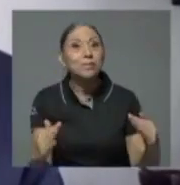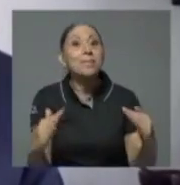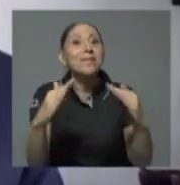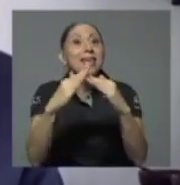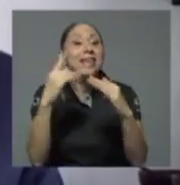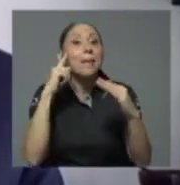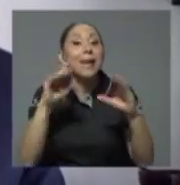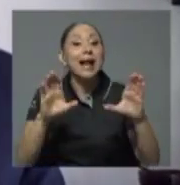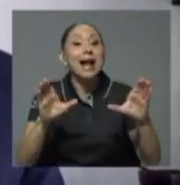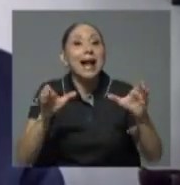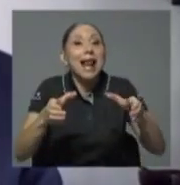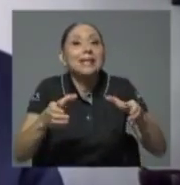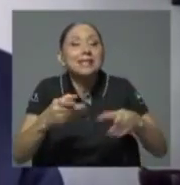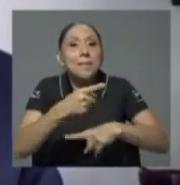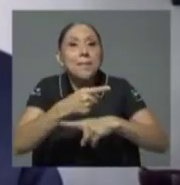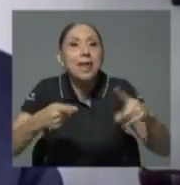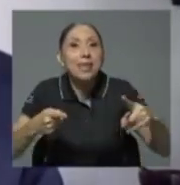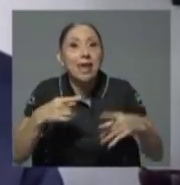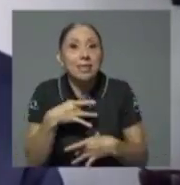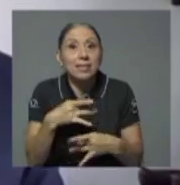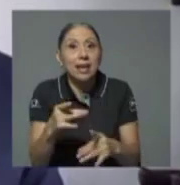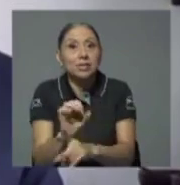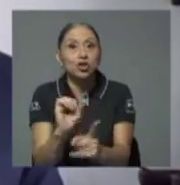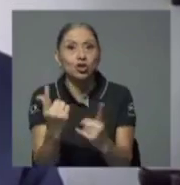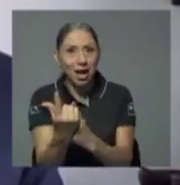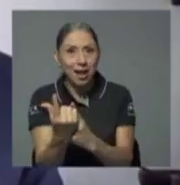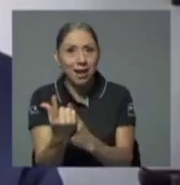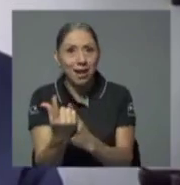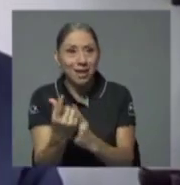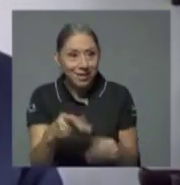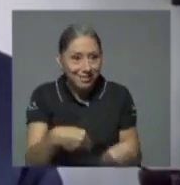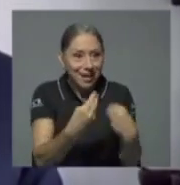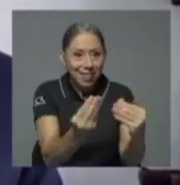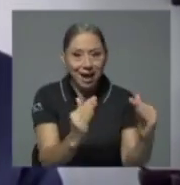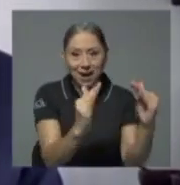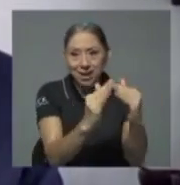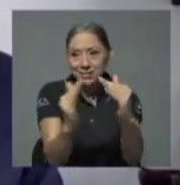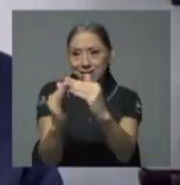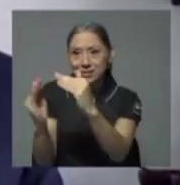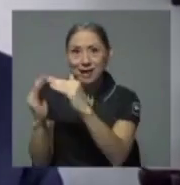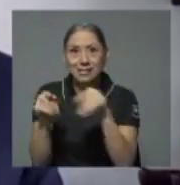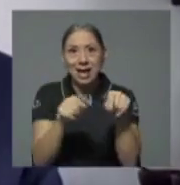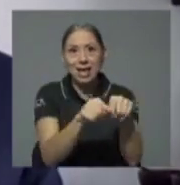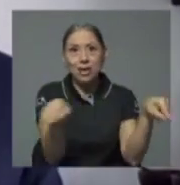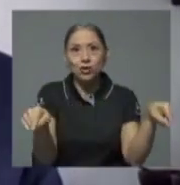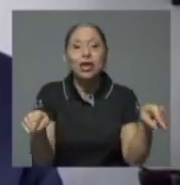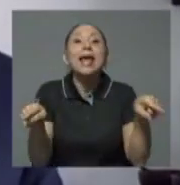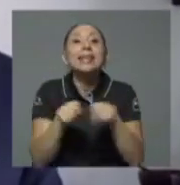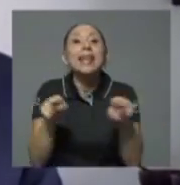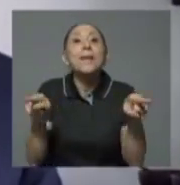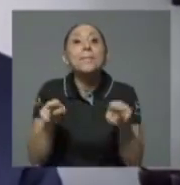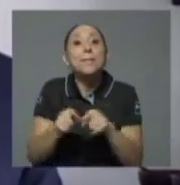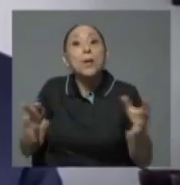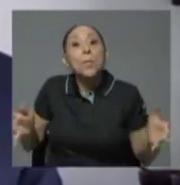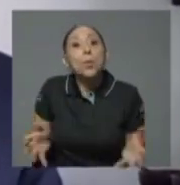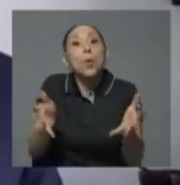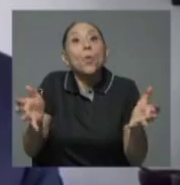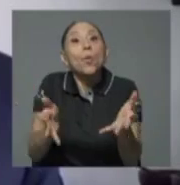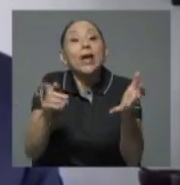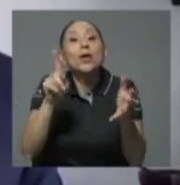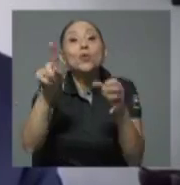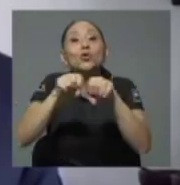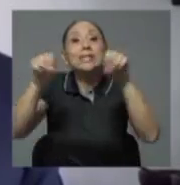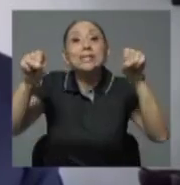de interés social, sino que también estamos pensando en promover un esquema novedoso que lo llamamos